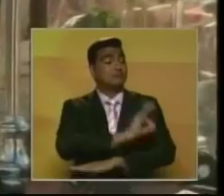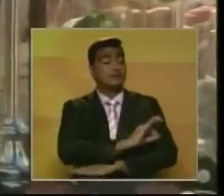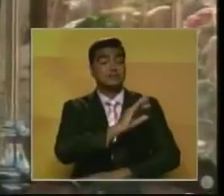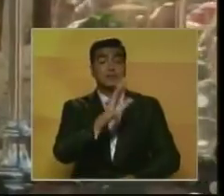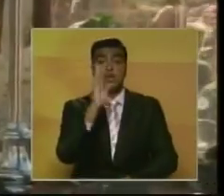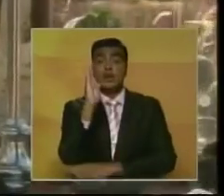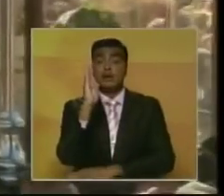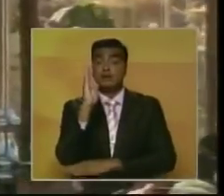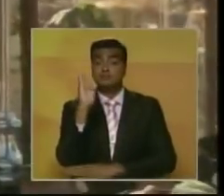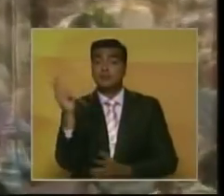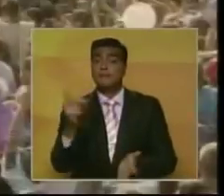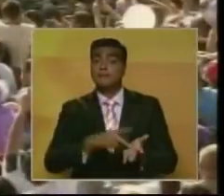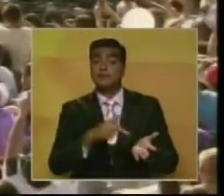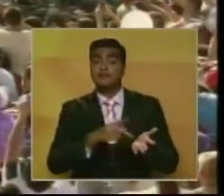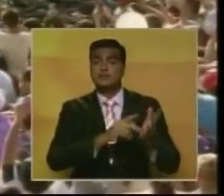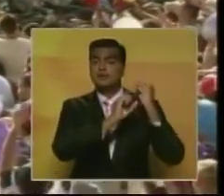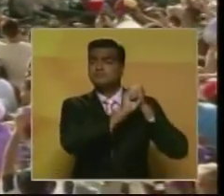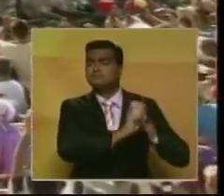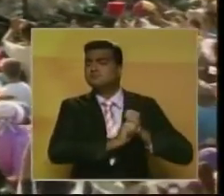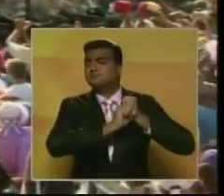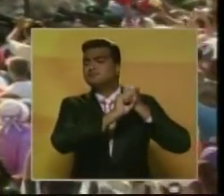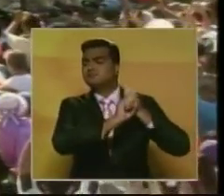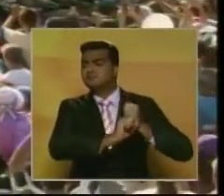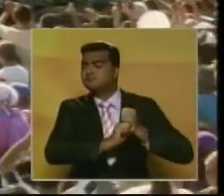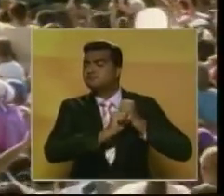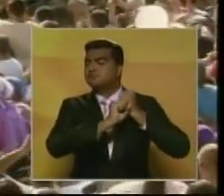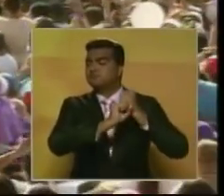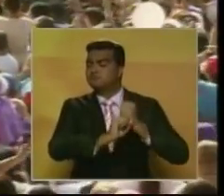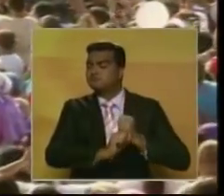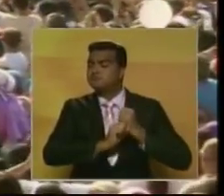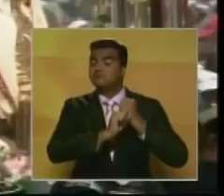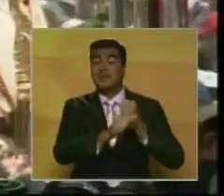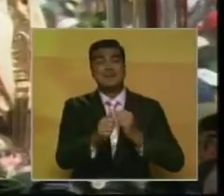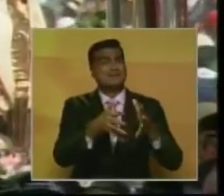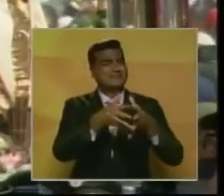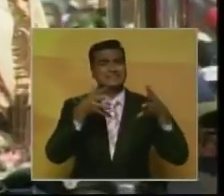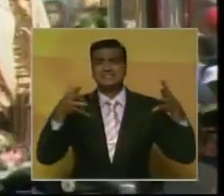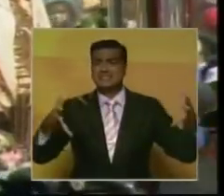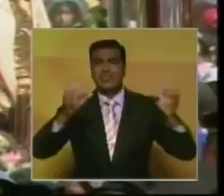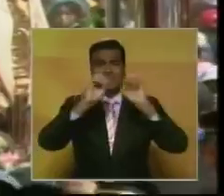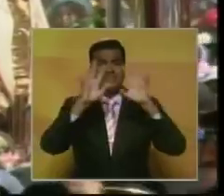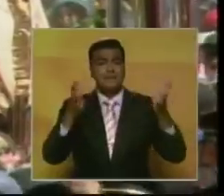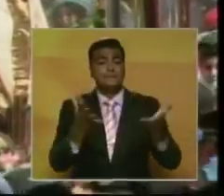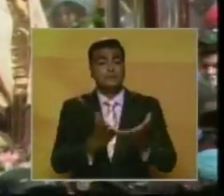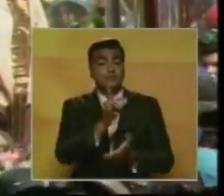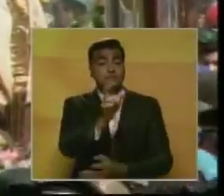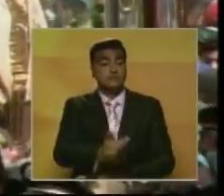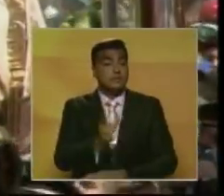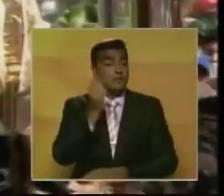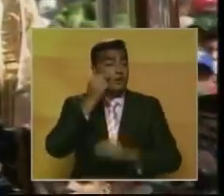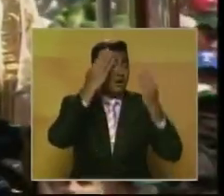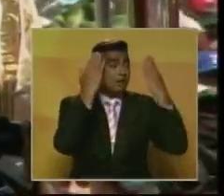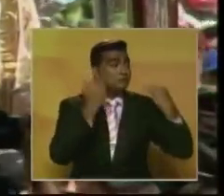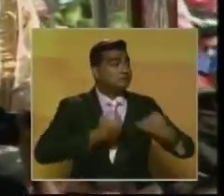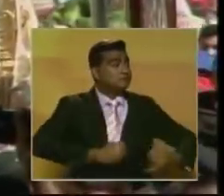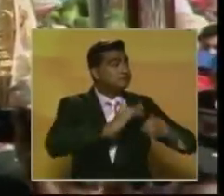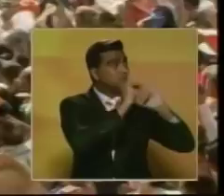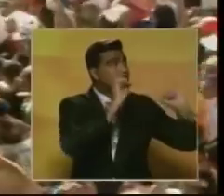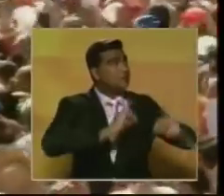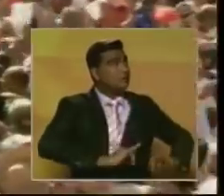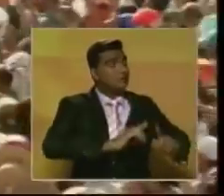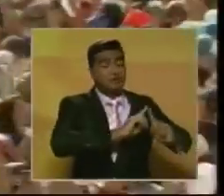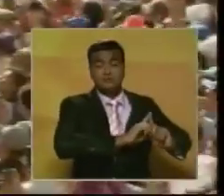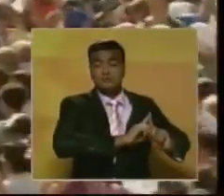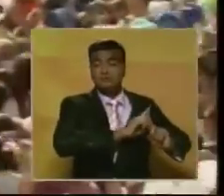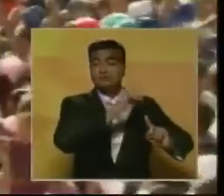Lara y estará presente en la multitudinaria procesión considerada la más grande del mundo, donde la imagen de la Virgen sale de su templo en la vecina